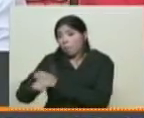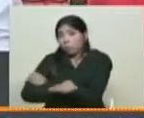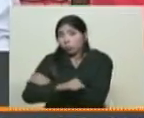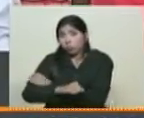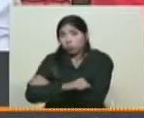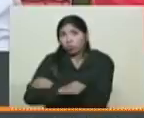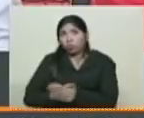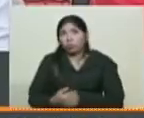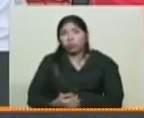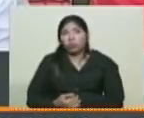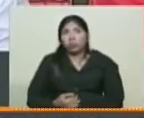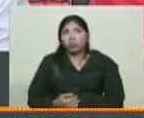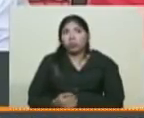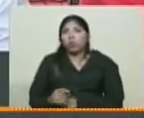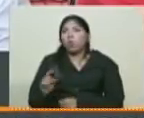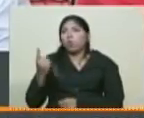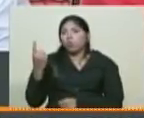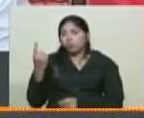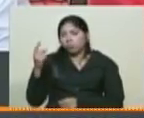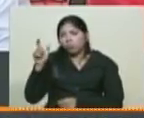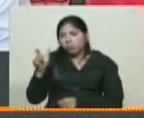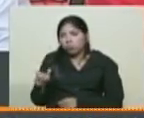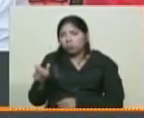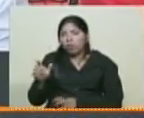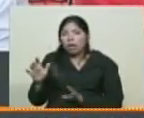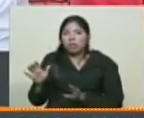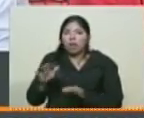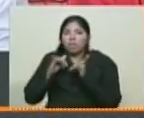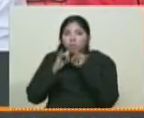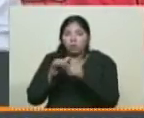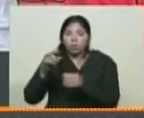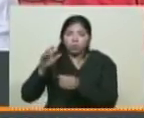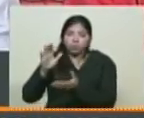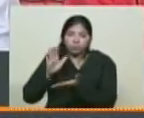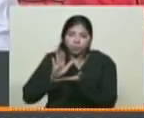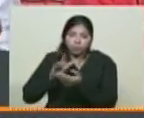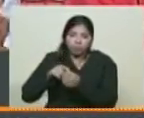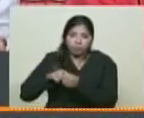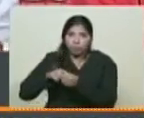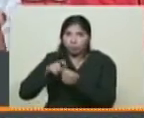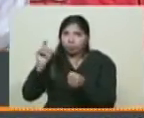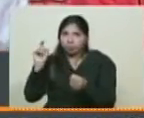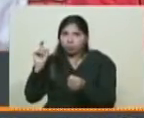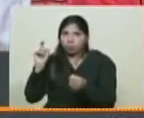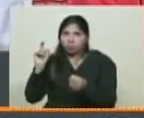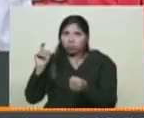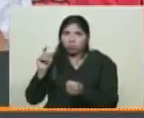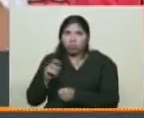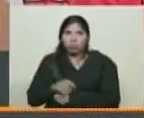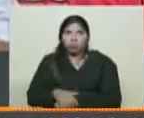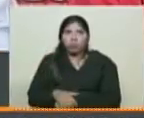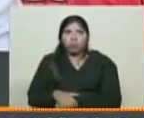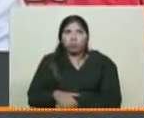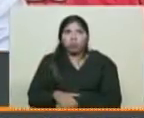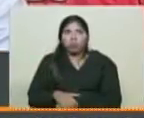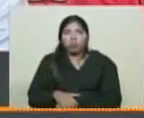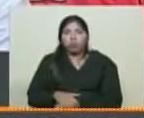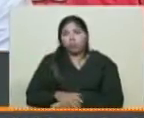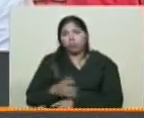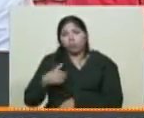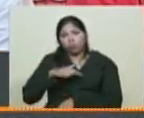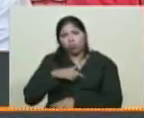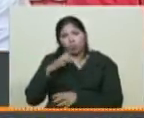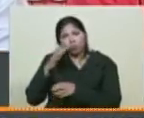caso uno de los voceros, bueno, notificó su retiro. Nosotros creemos en una postura coherente que nos va a seguir llevando